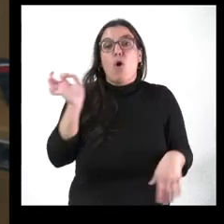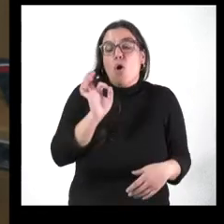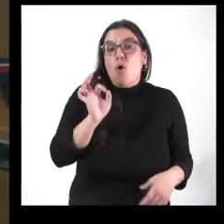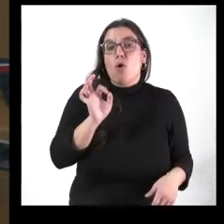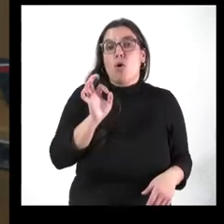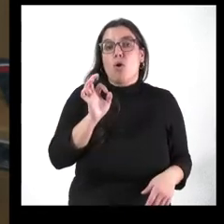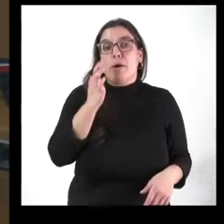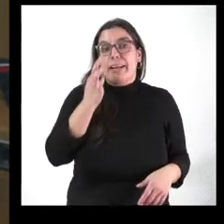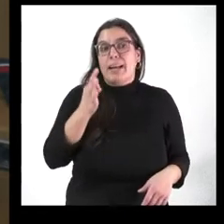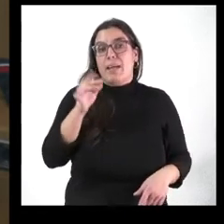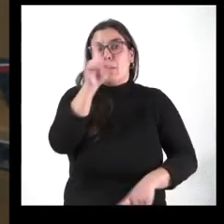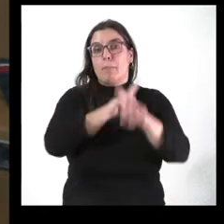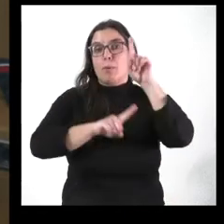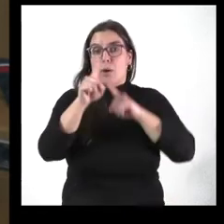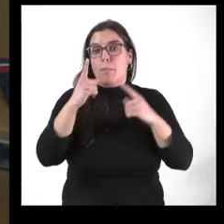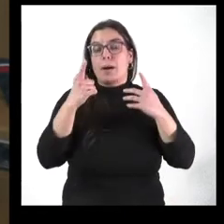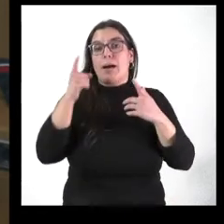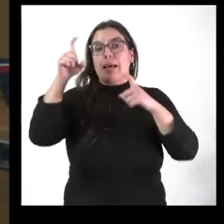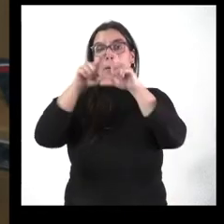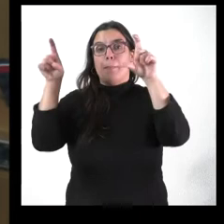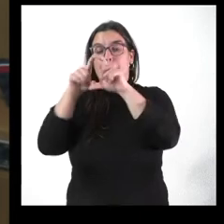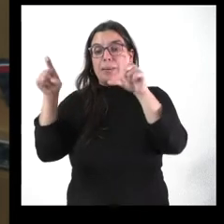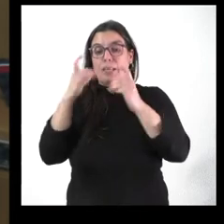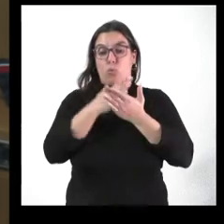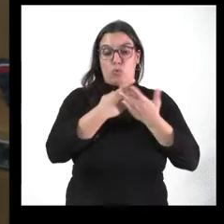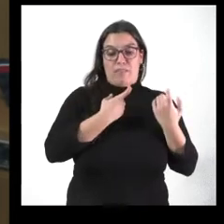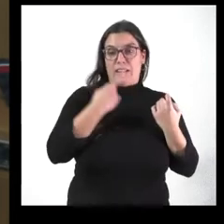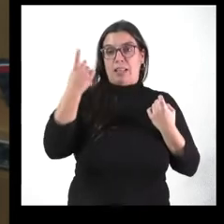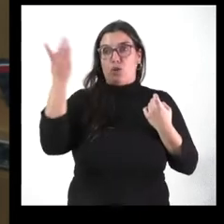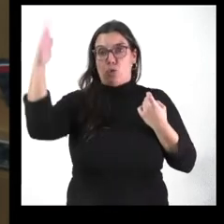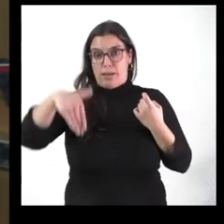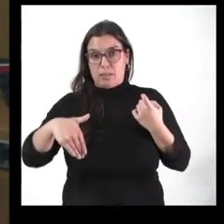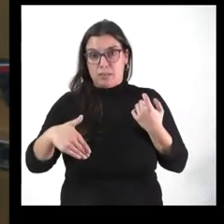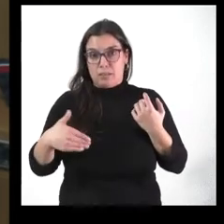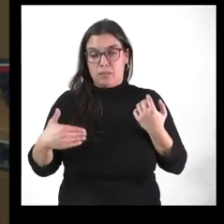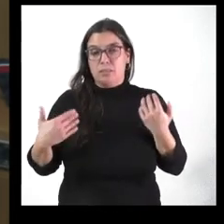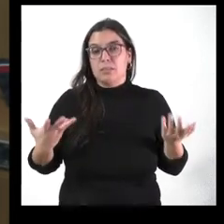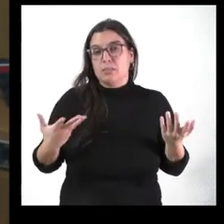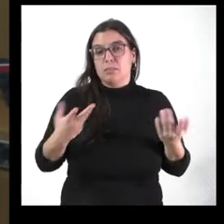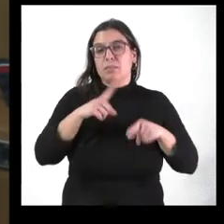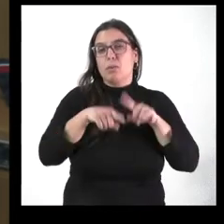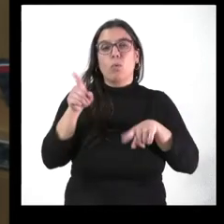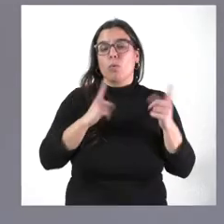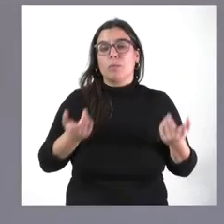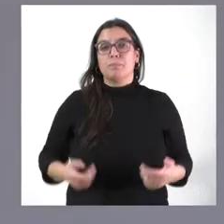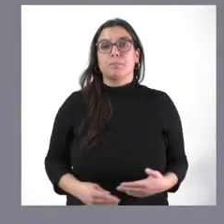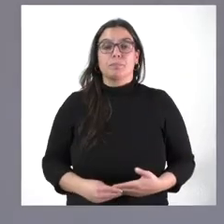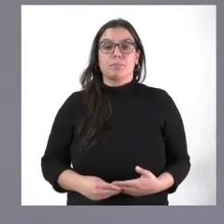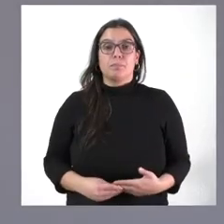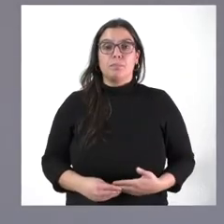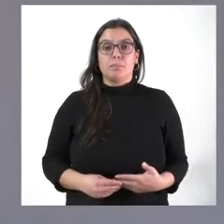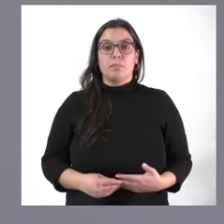es lo que está diciendo usted de que las empresas no ofertan la demanda suficiente que necesita el mercado Bueno yo creo que